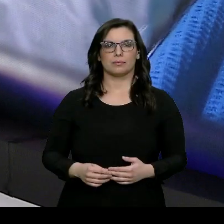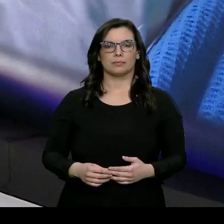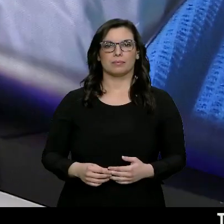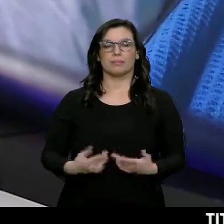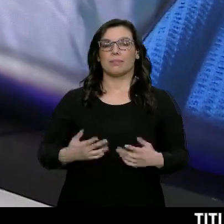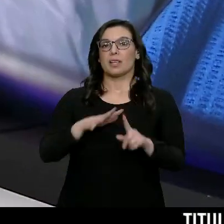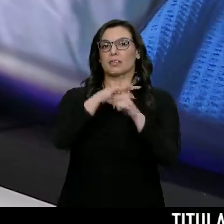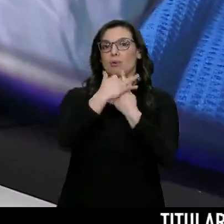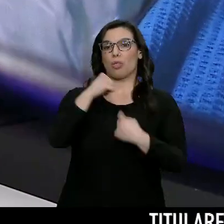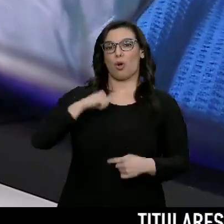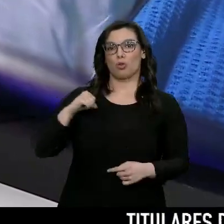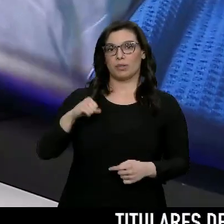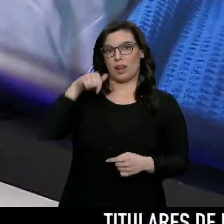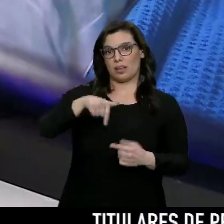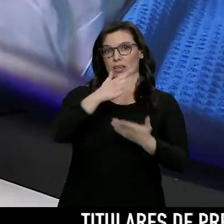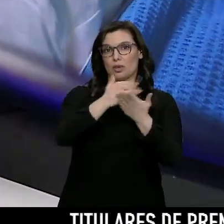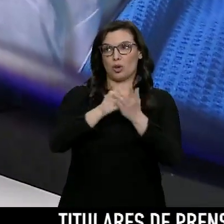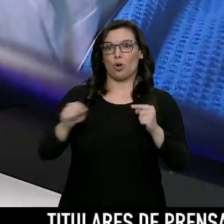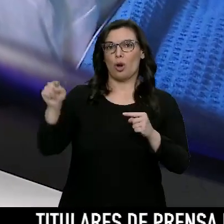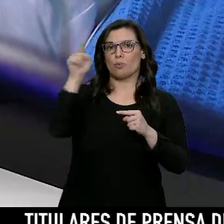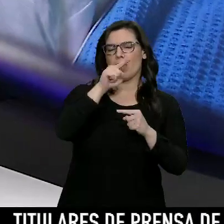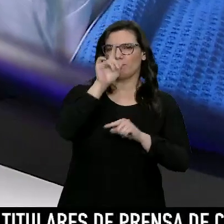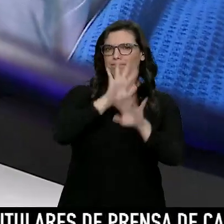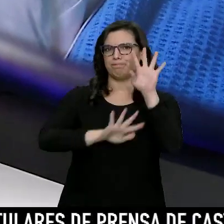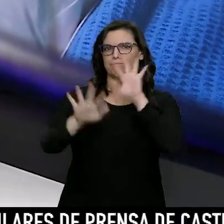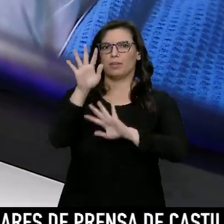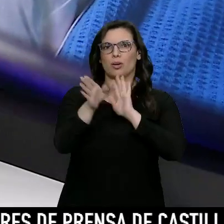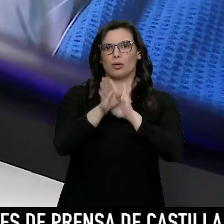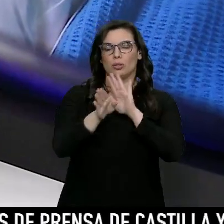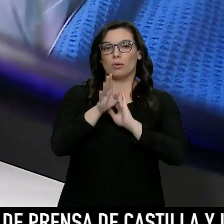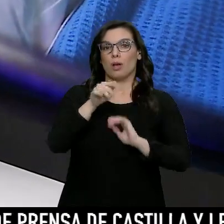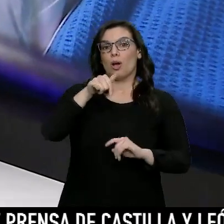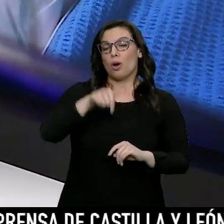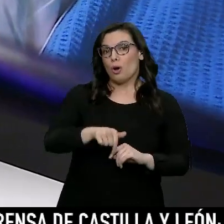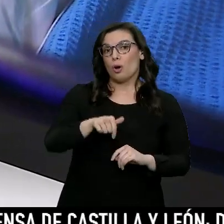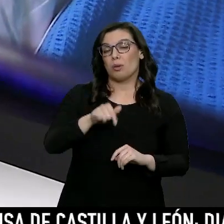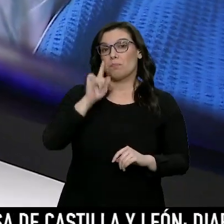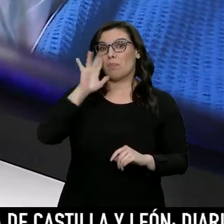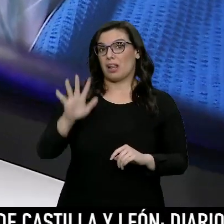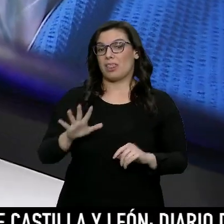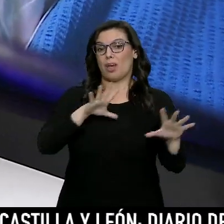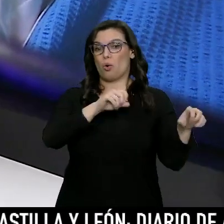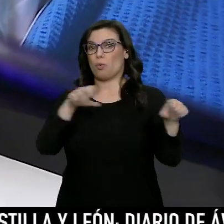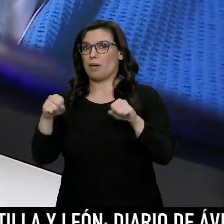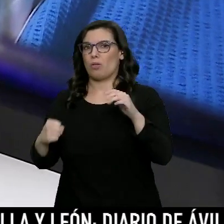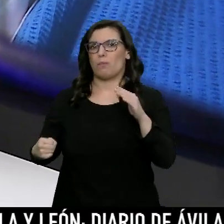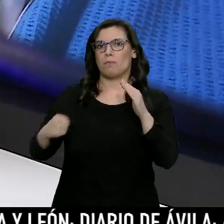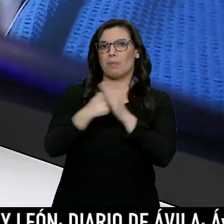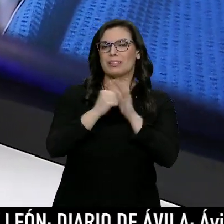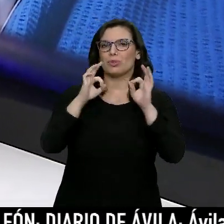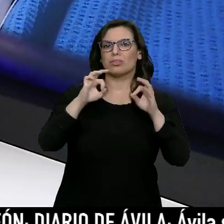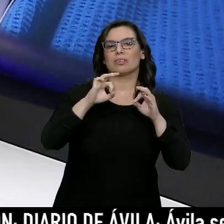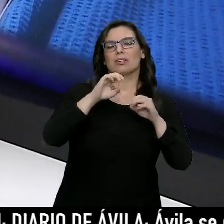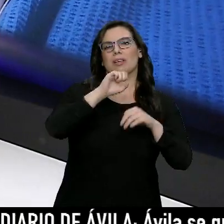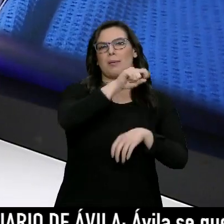La situación de los hospitales de la comunidad sigue siendo muy complicada. Hoy se espera llegar al pico de ocupación en las plantas de enfermos